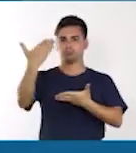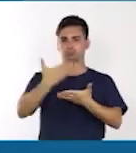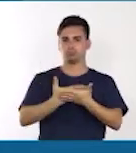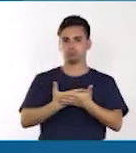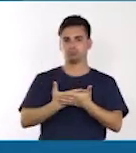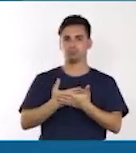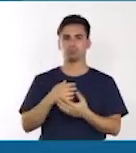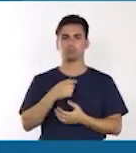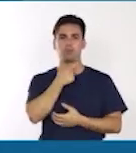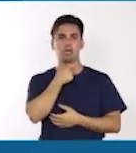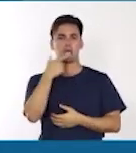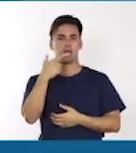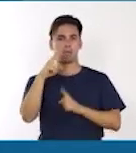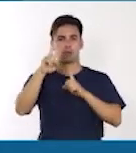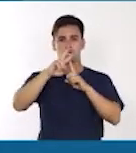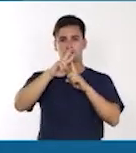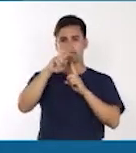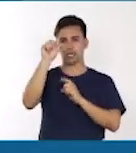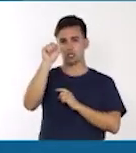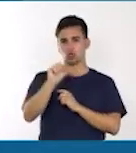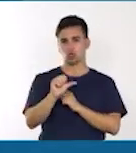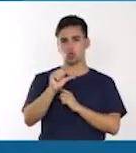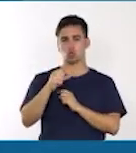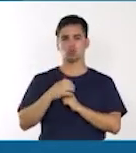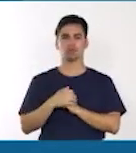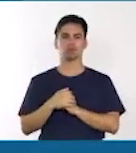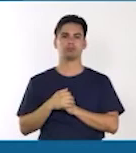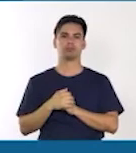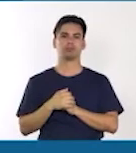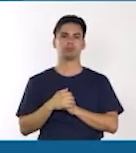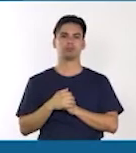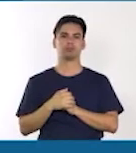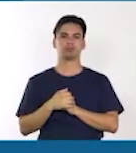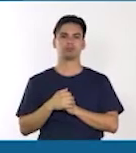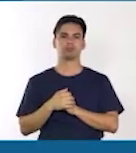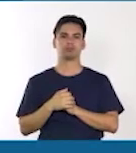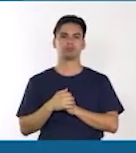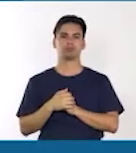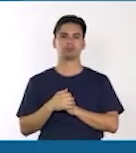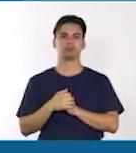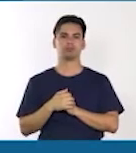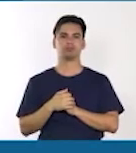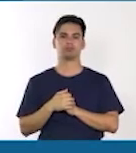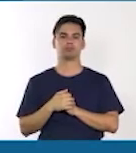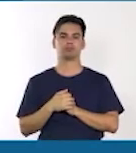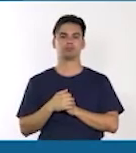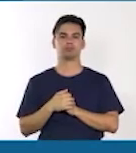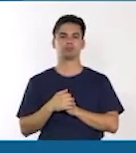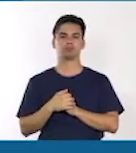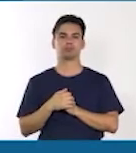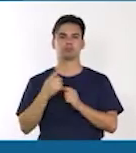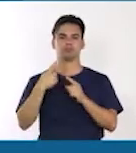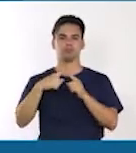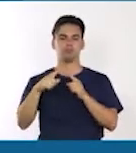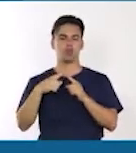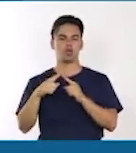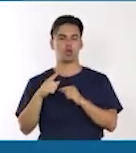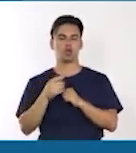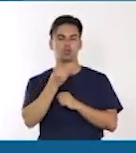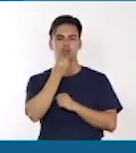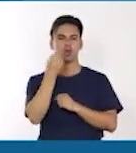seminarios, como son el caso de Telesur y de RTV. RT es Rusia